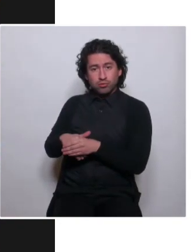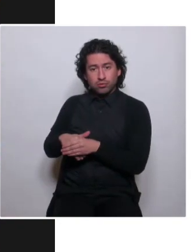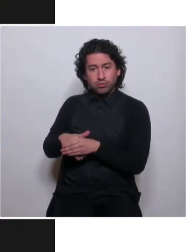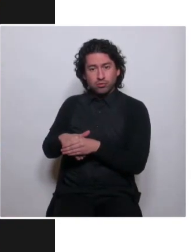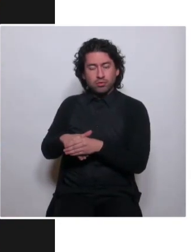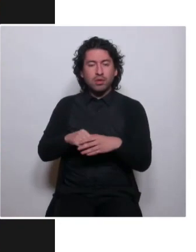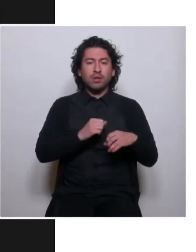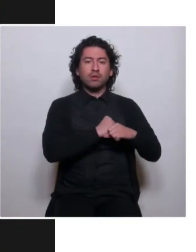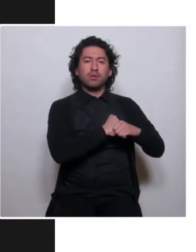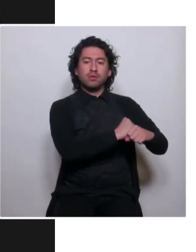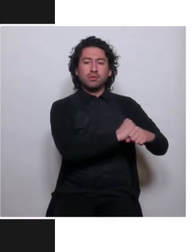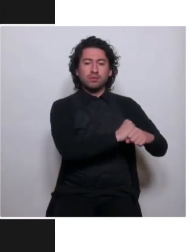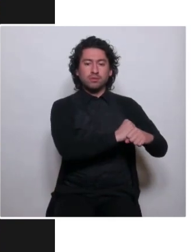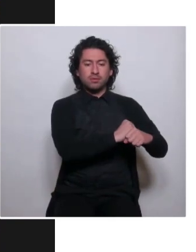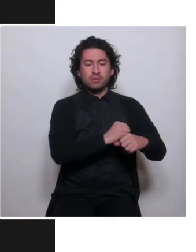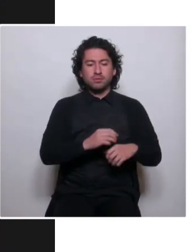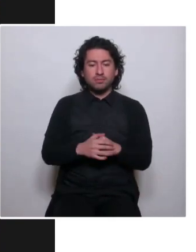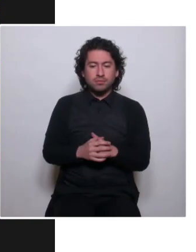En contra.